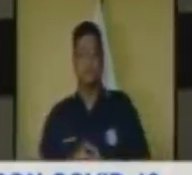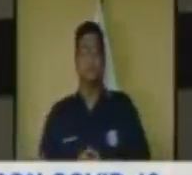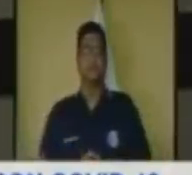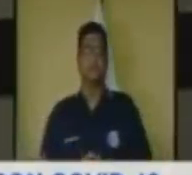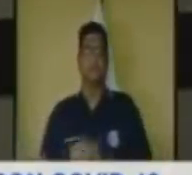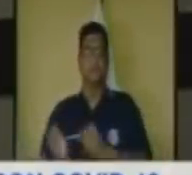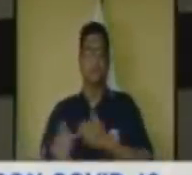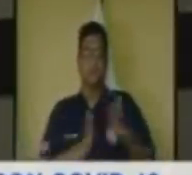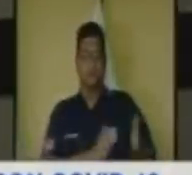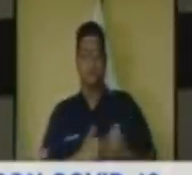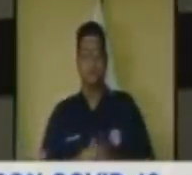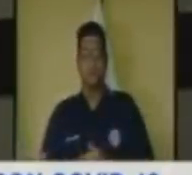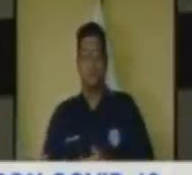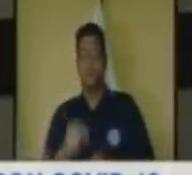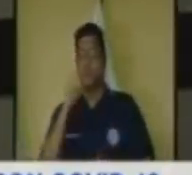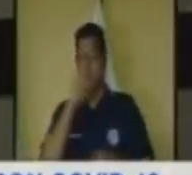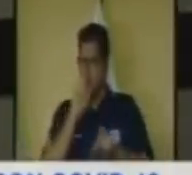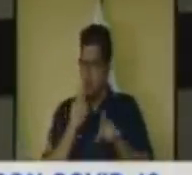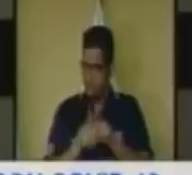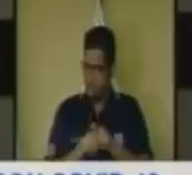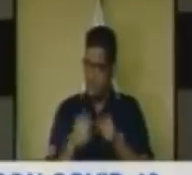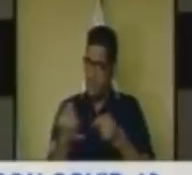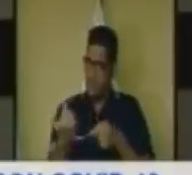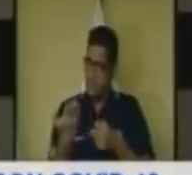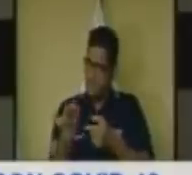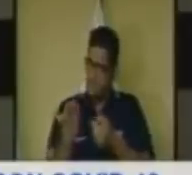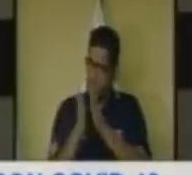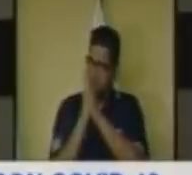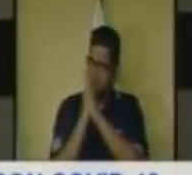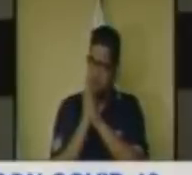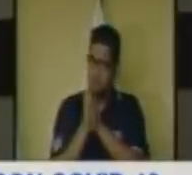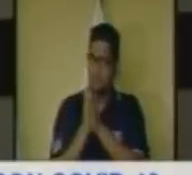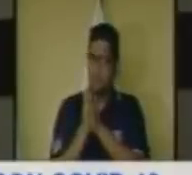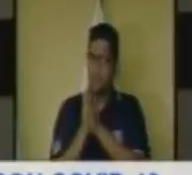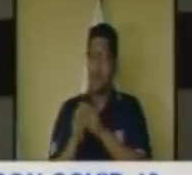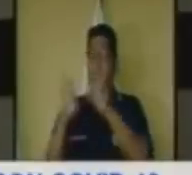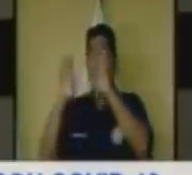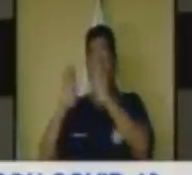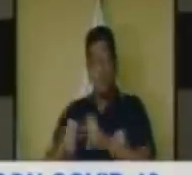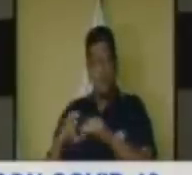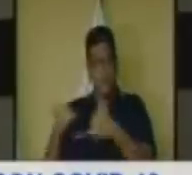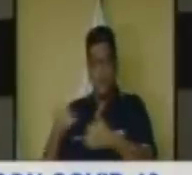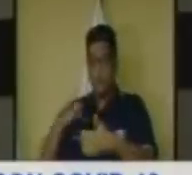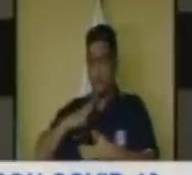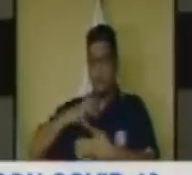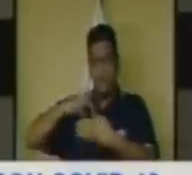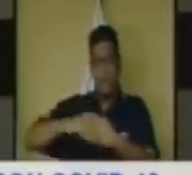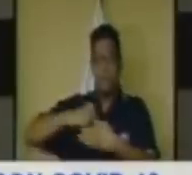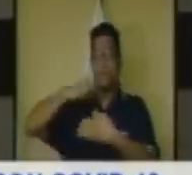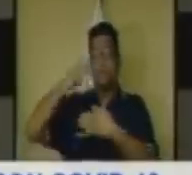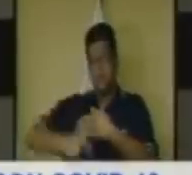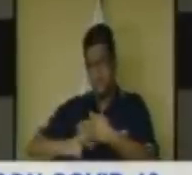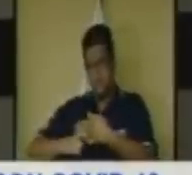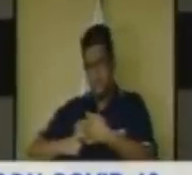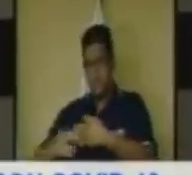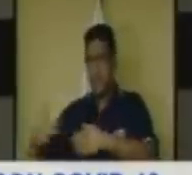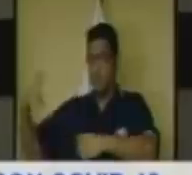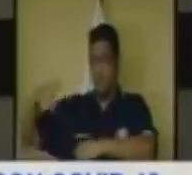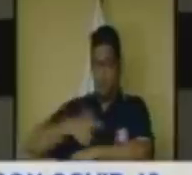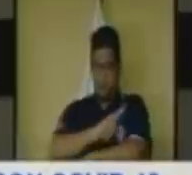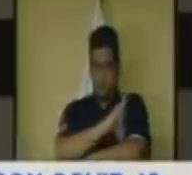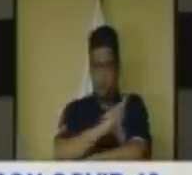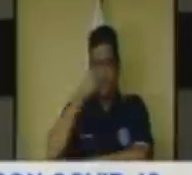que solicitamos que los pasajeros que han tenido sus viajes programados se comuniquen con las